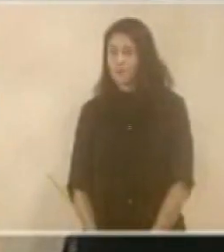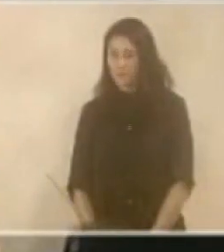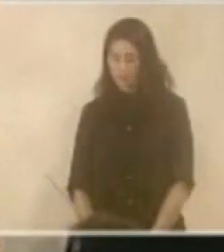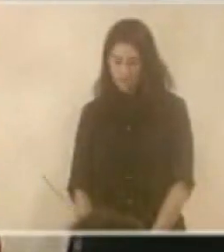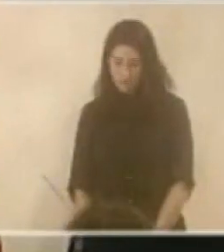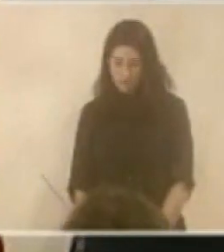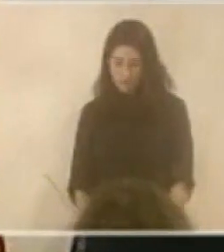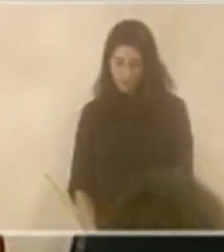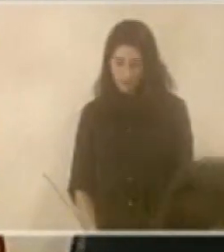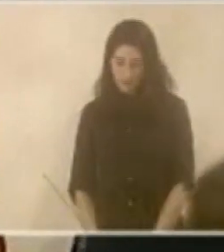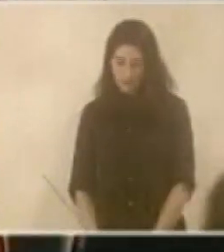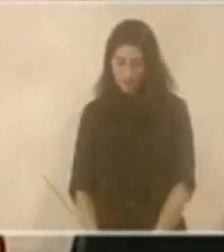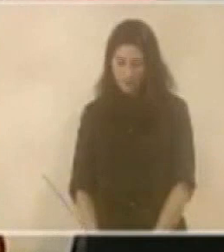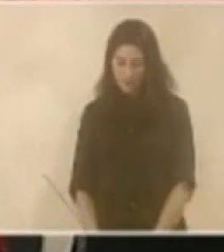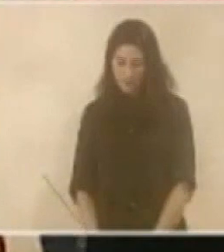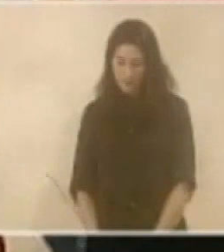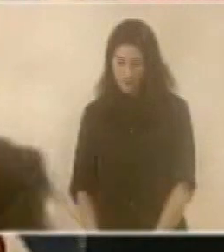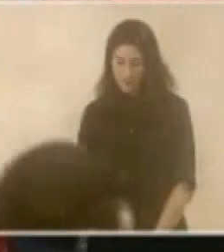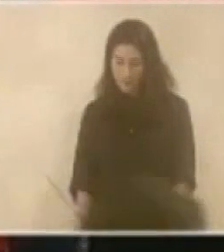año, coronel don Javier Ángel Soriano Trujillo.